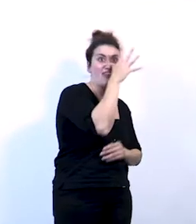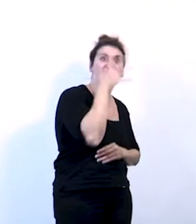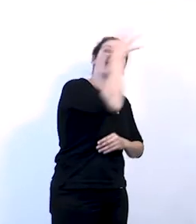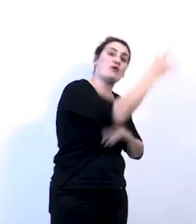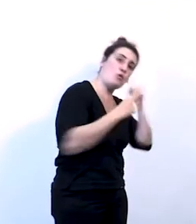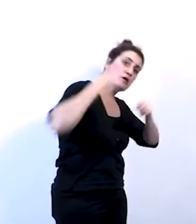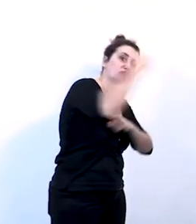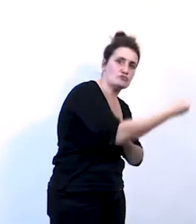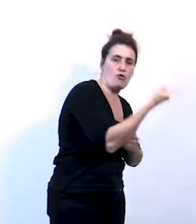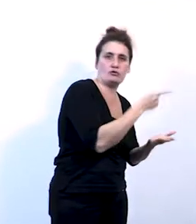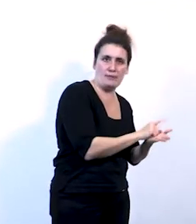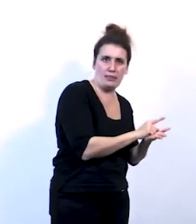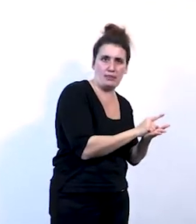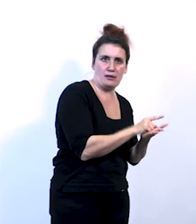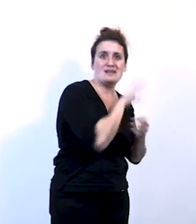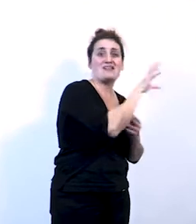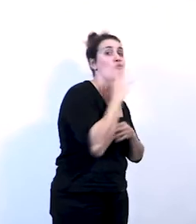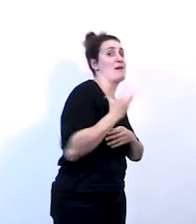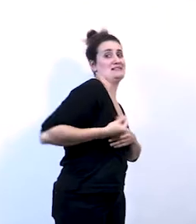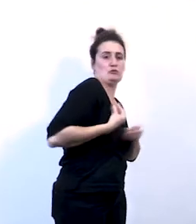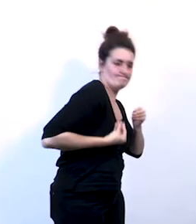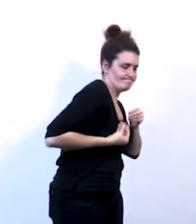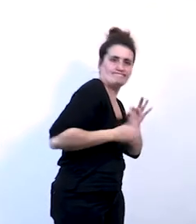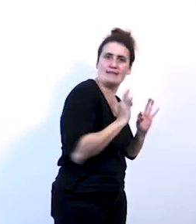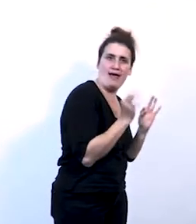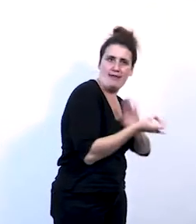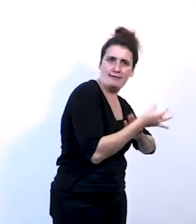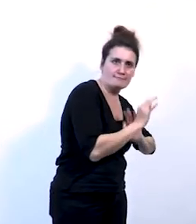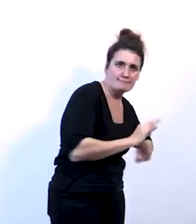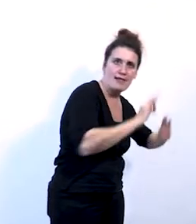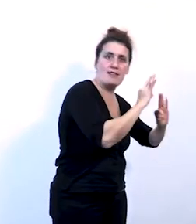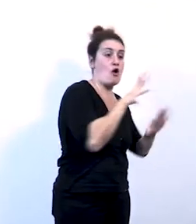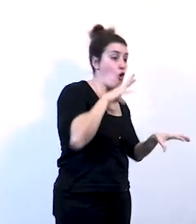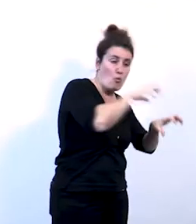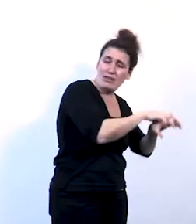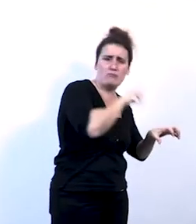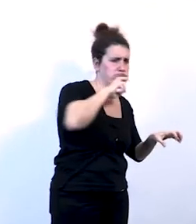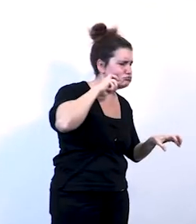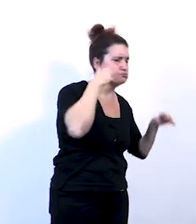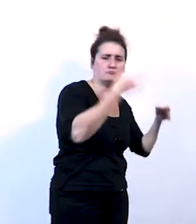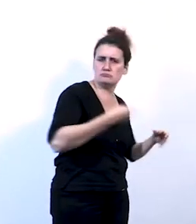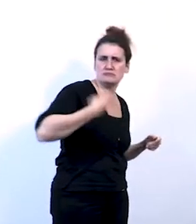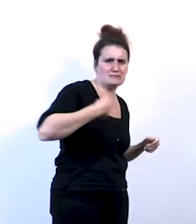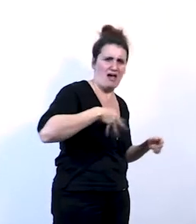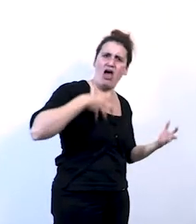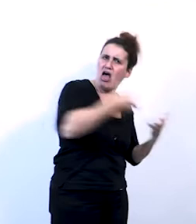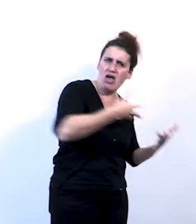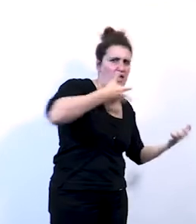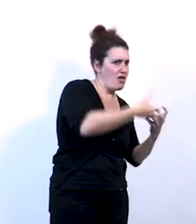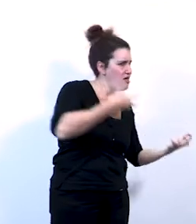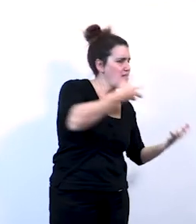años, otra vez el Estado palestino no nació, la ocupación israelí siguió con sus ataques